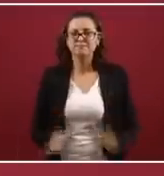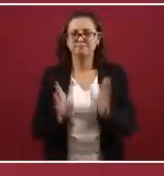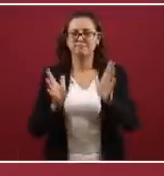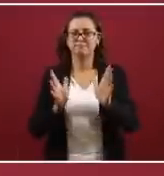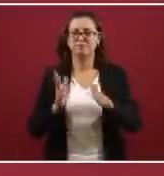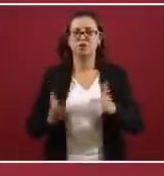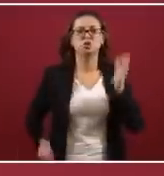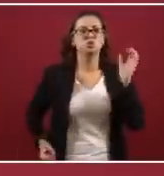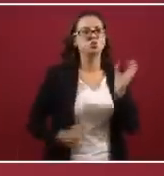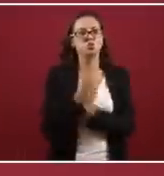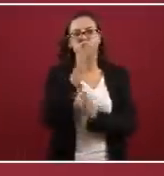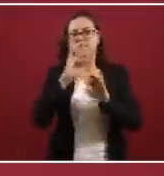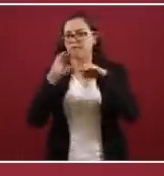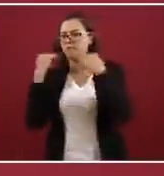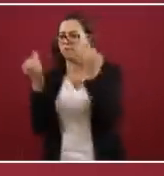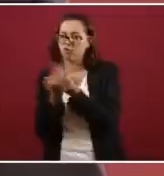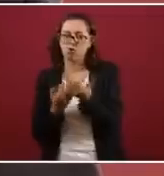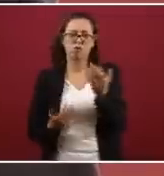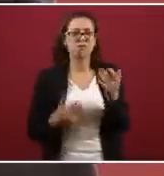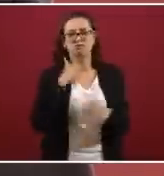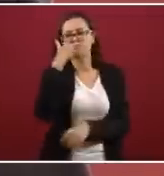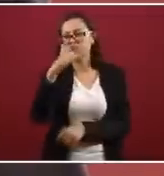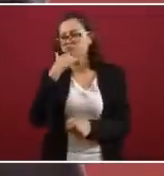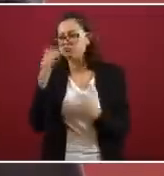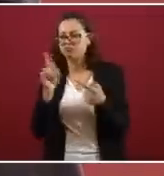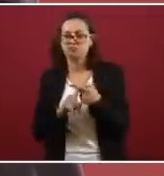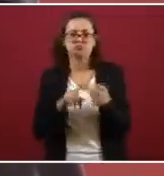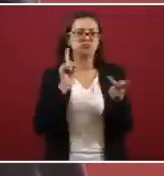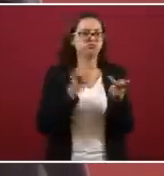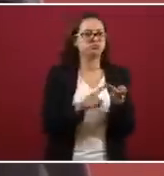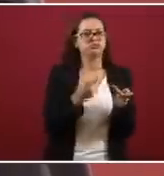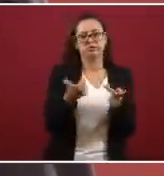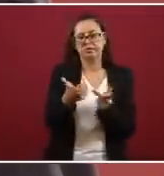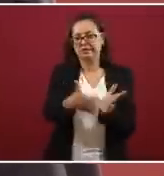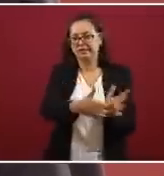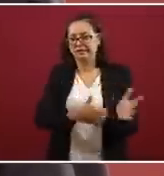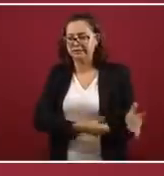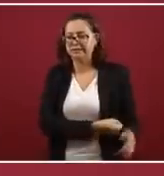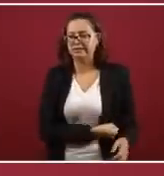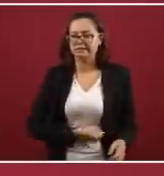las nuevas directrices, no corrupción, austeridad,